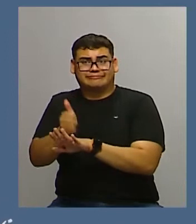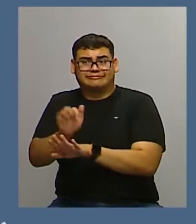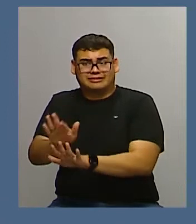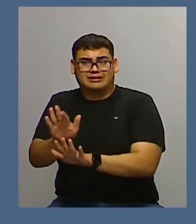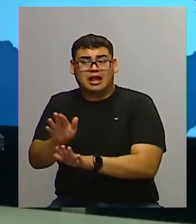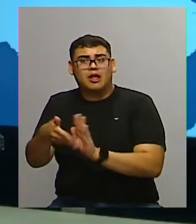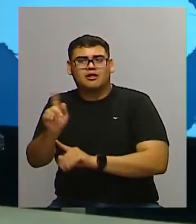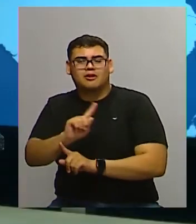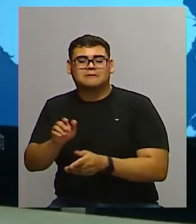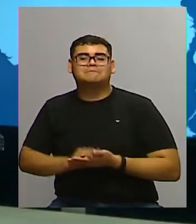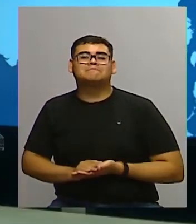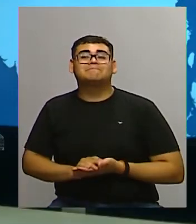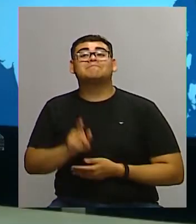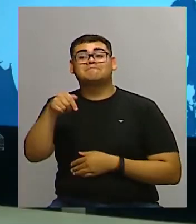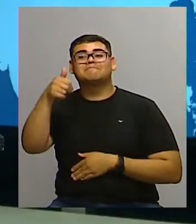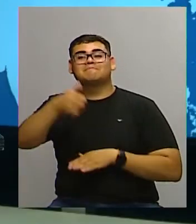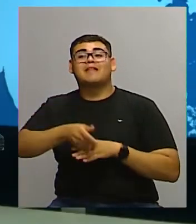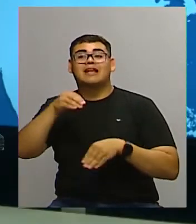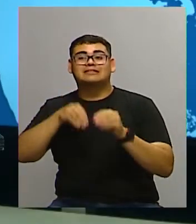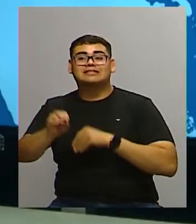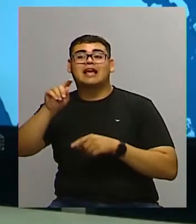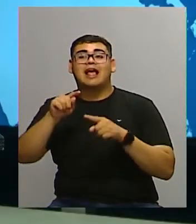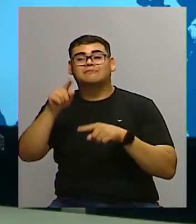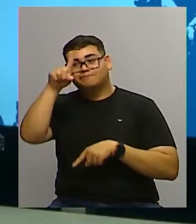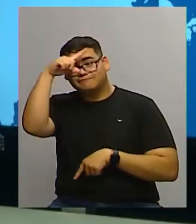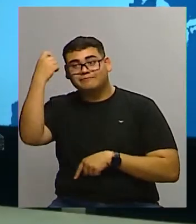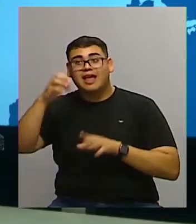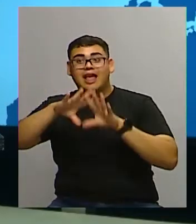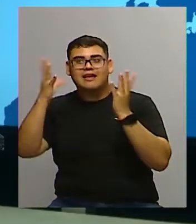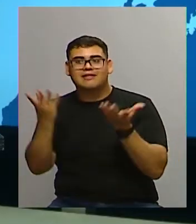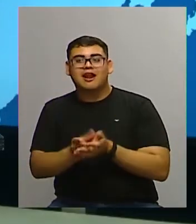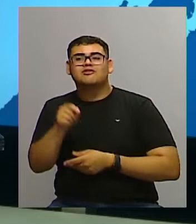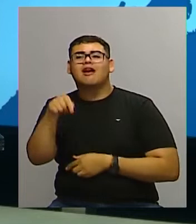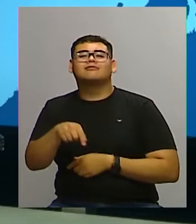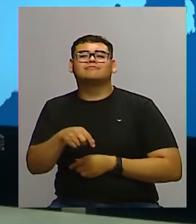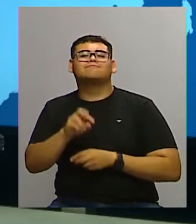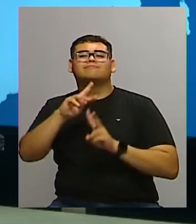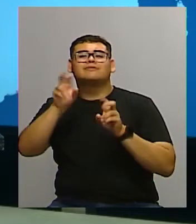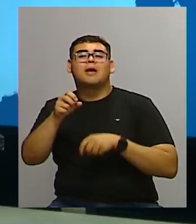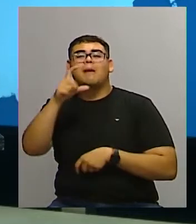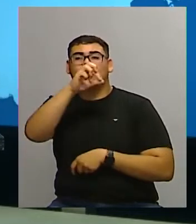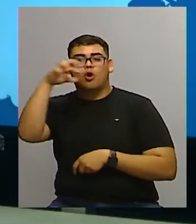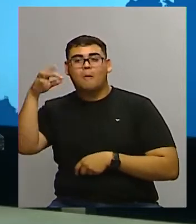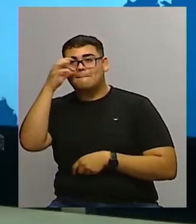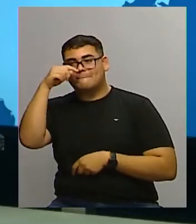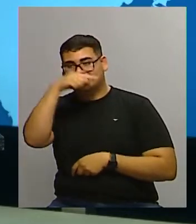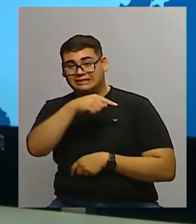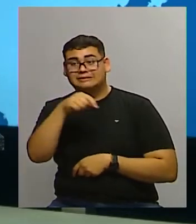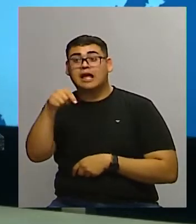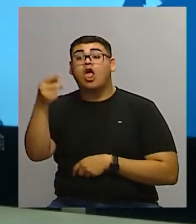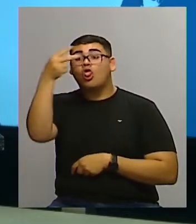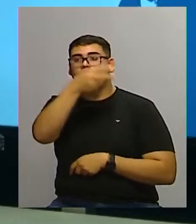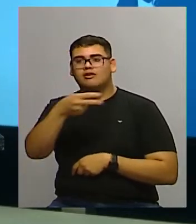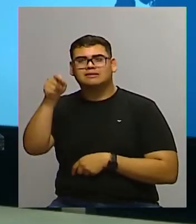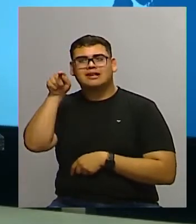Acá estoy. Bueno, seguimos aquí en Chat Internacional analizando esta cumbre que, como decíamos más temprano, 2 semanas es el tiempo en